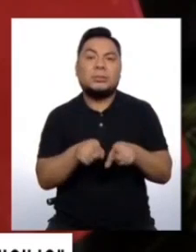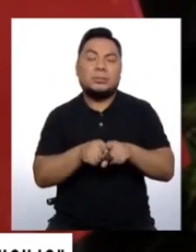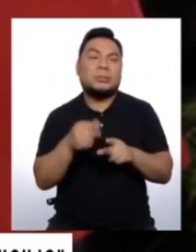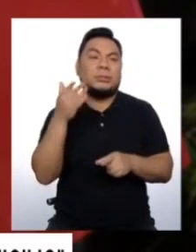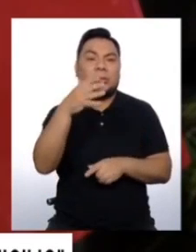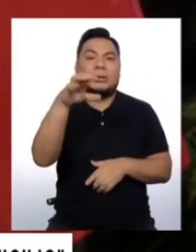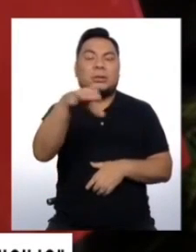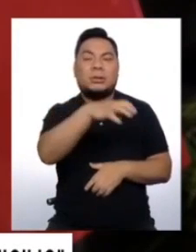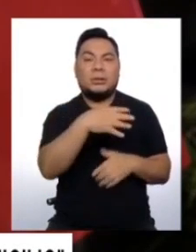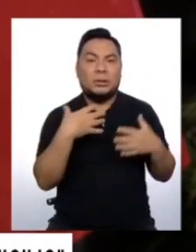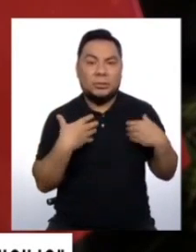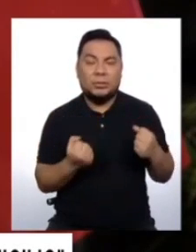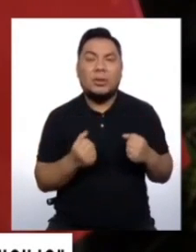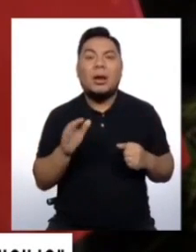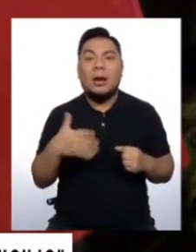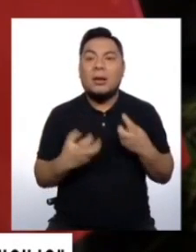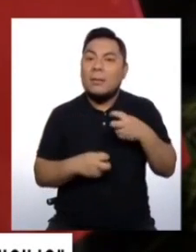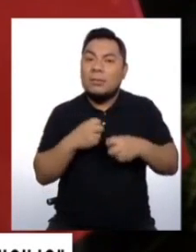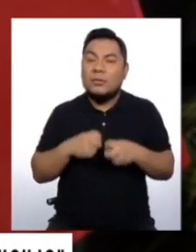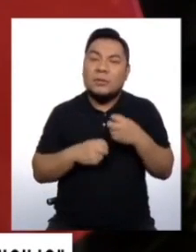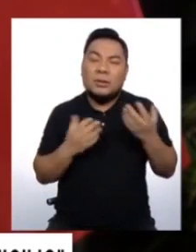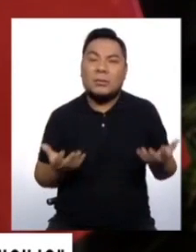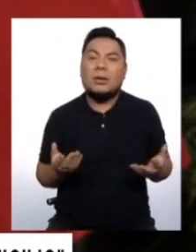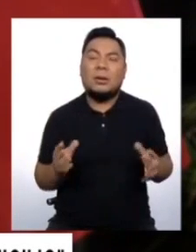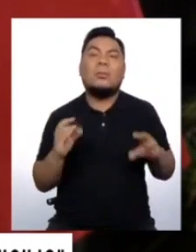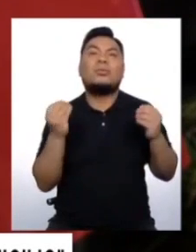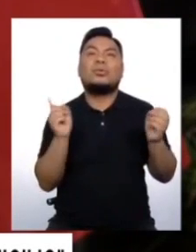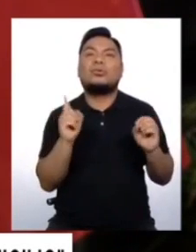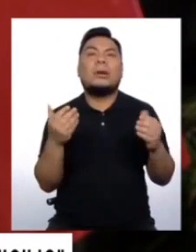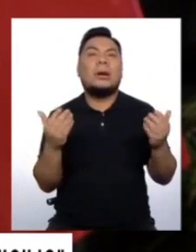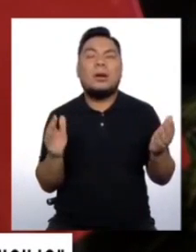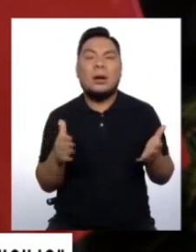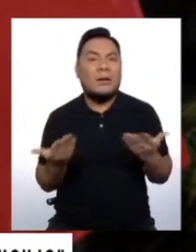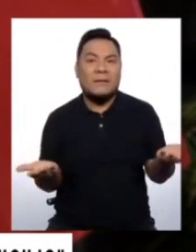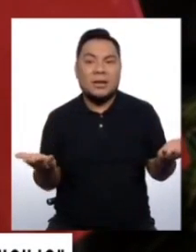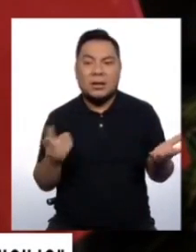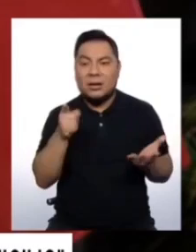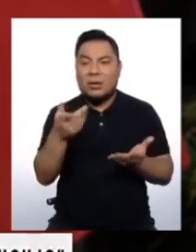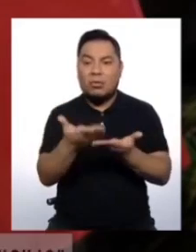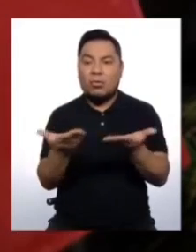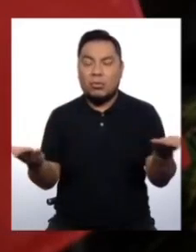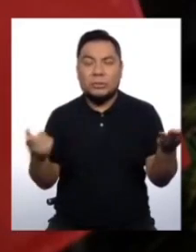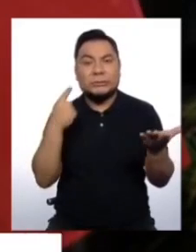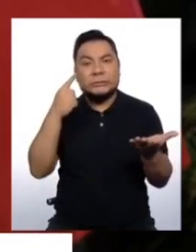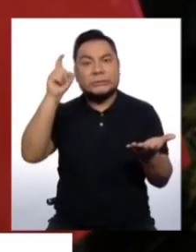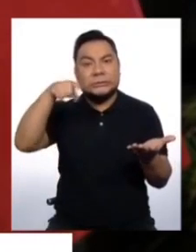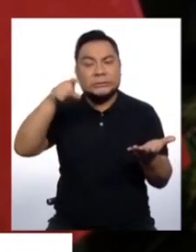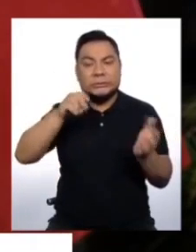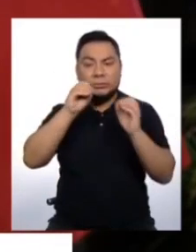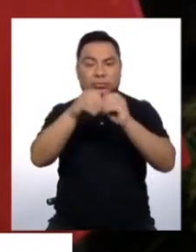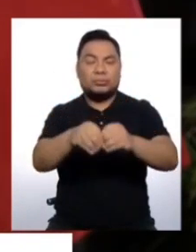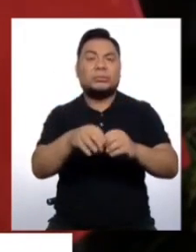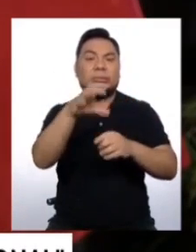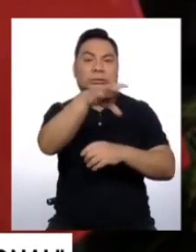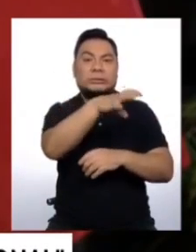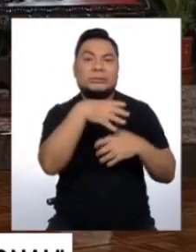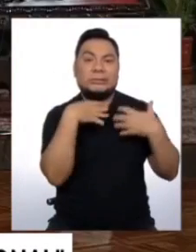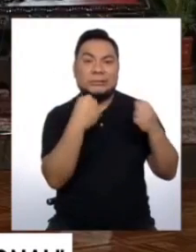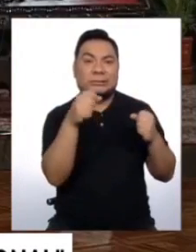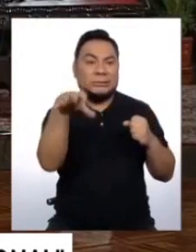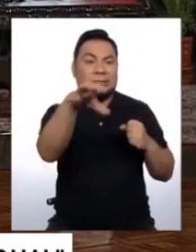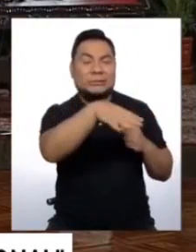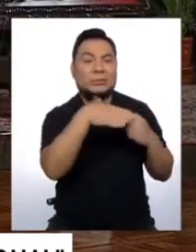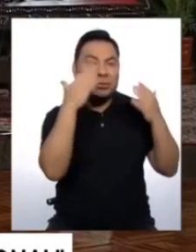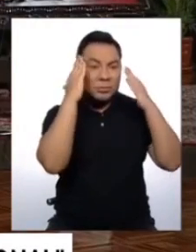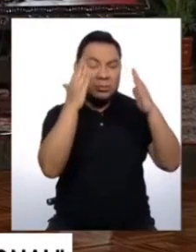salud. Había un problema porque no tenían los implementos de seguridad en los centros de salud para poder atender a